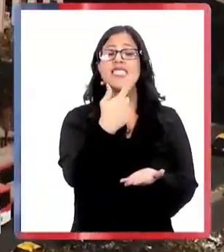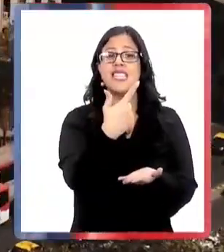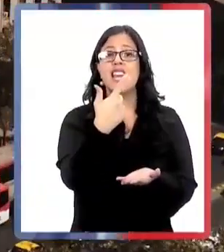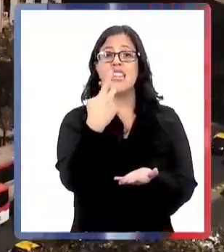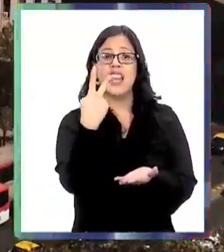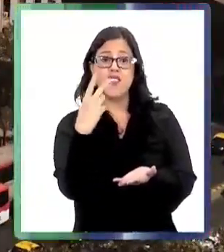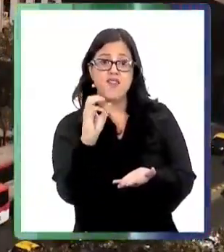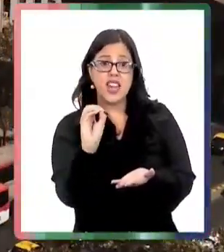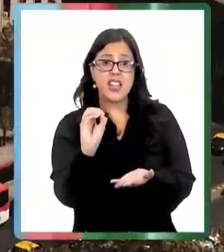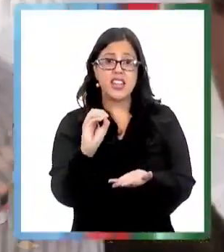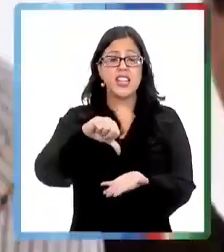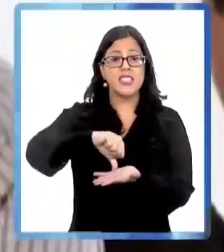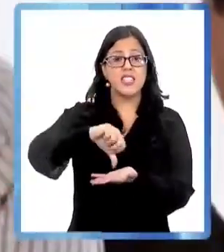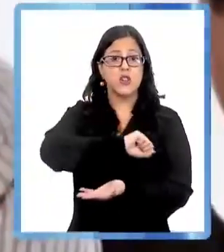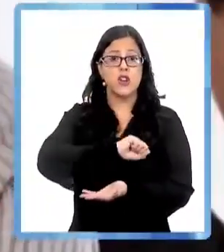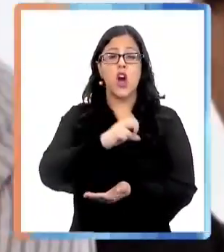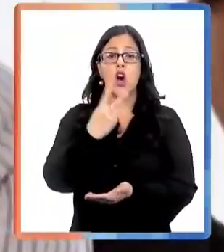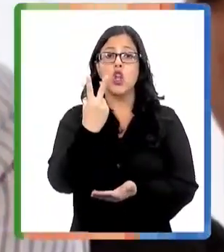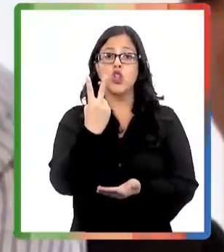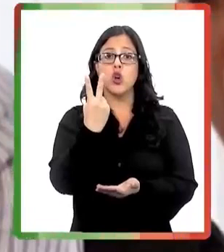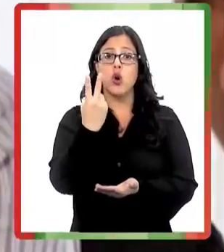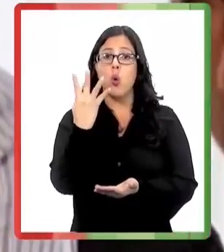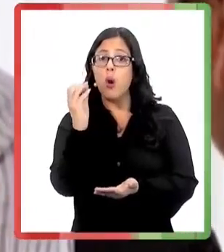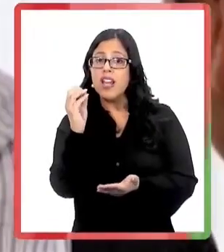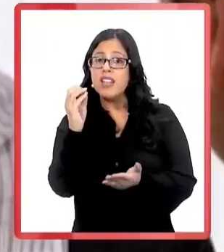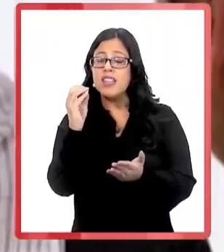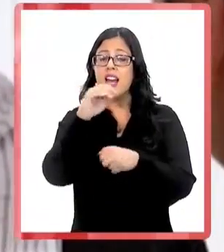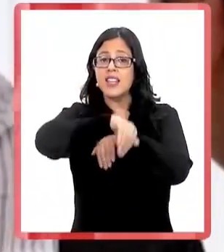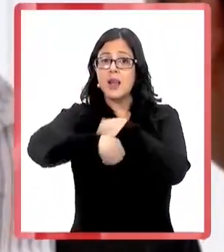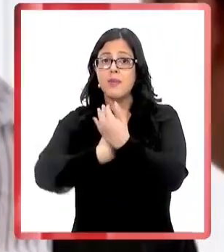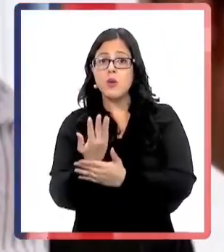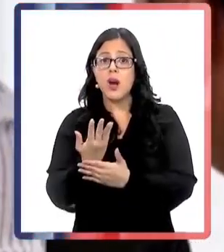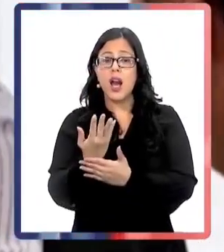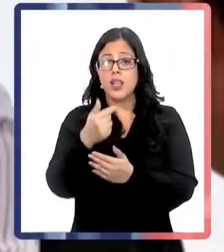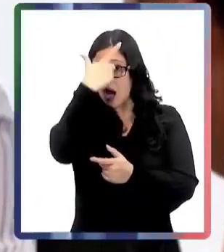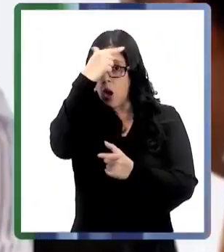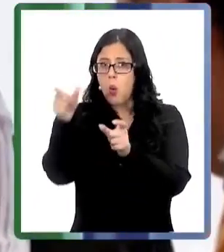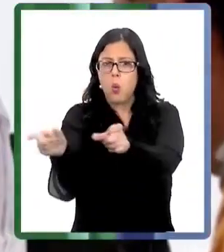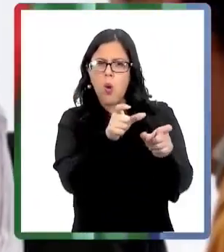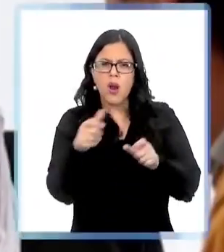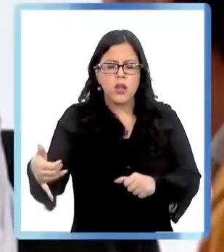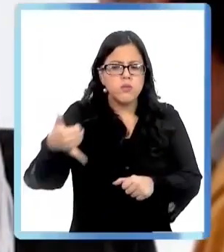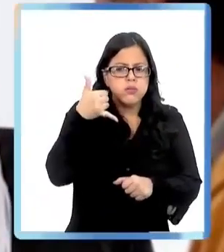pleno centro de Santiago. A las 2:40 de la madrugada, el guardia